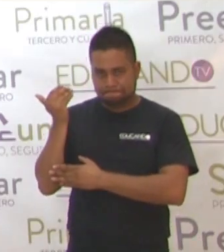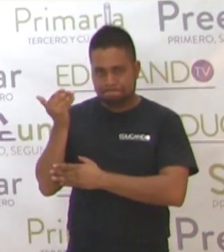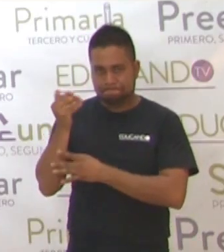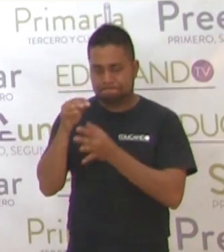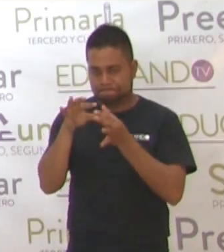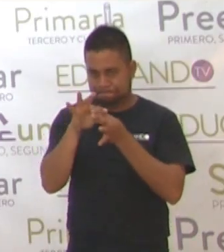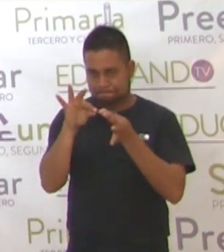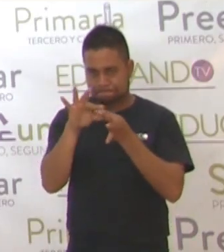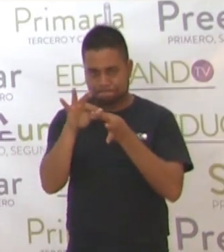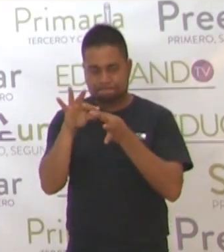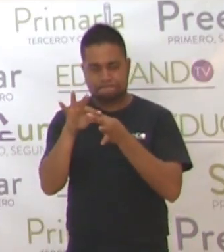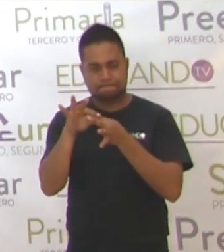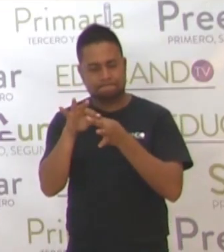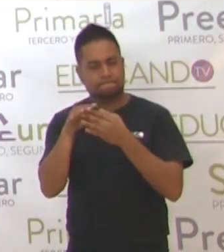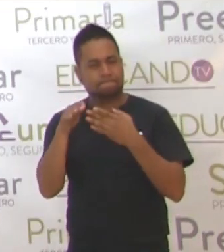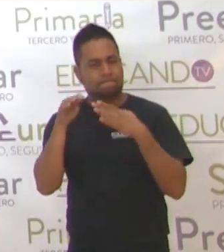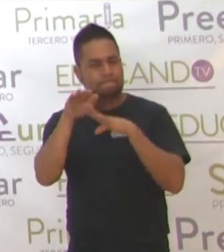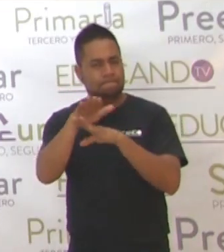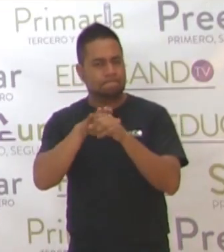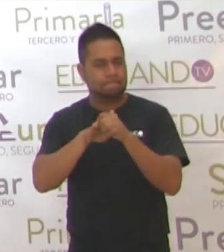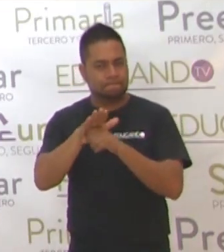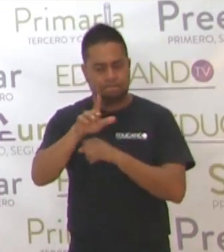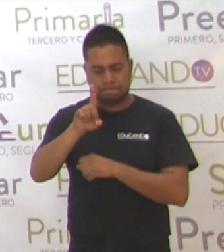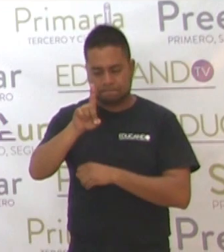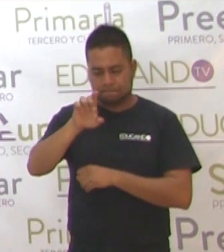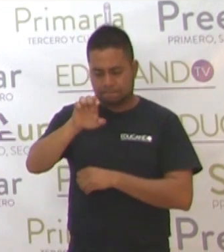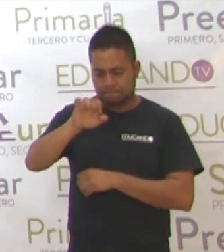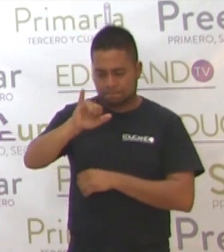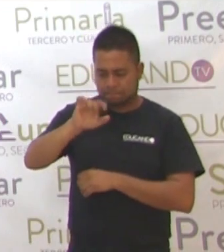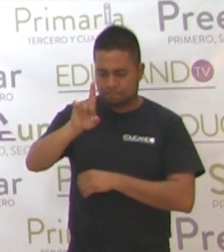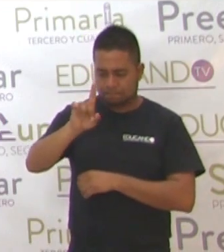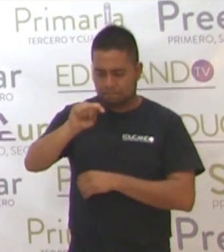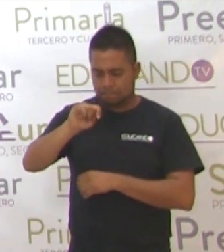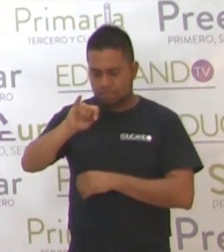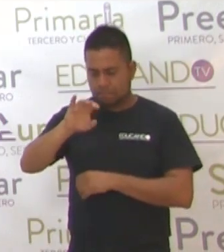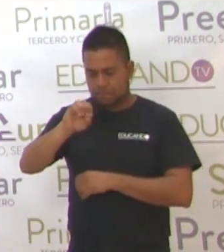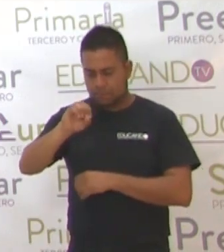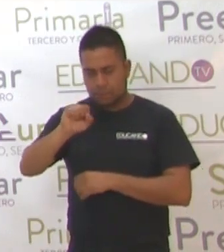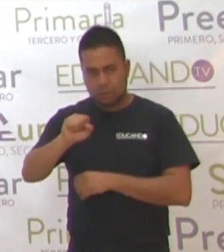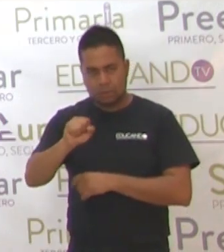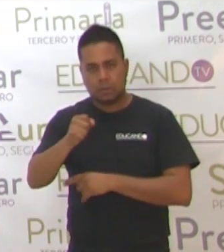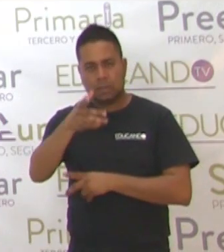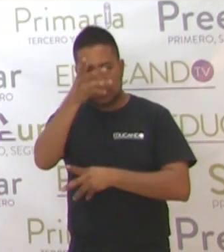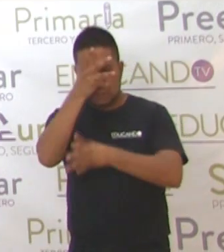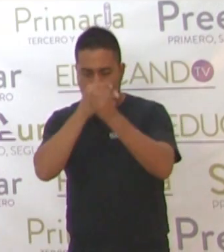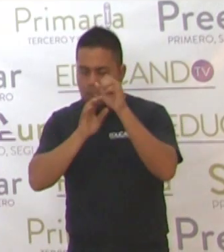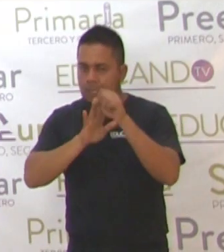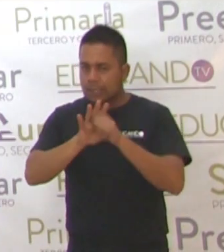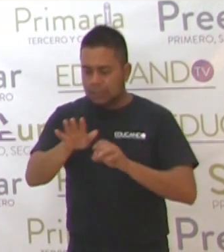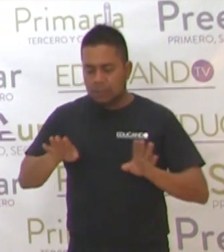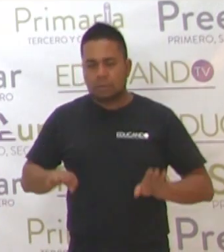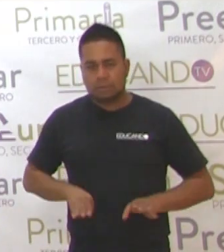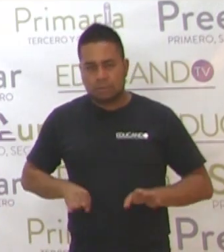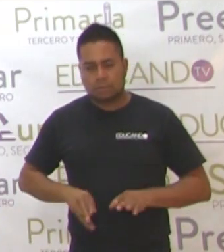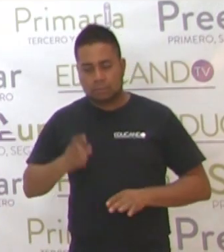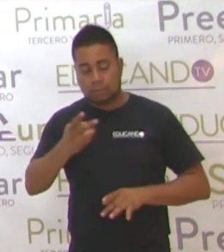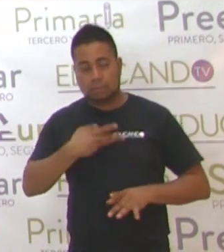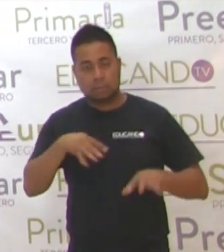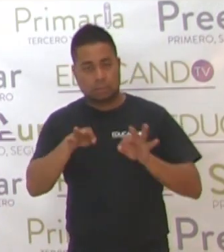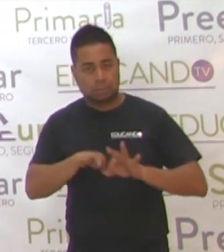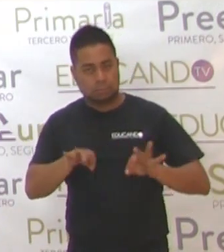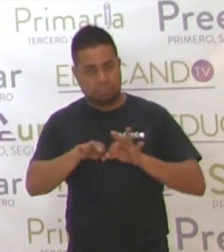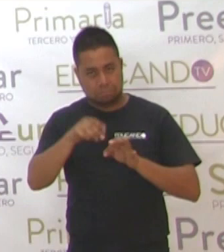con lo que son los d aprendimos parte de sus características que son primordiales en el